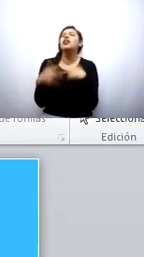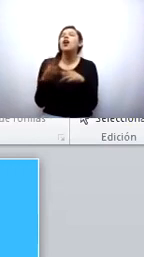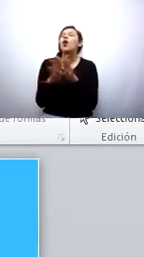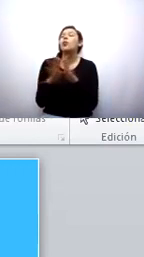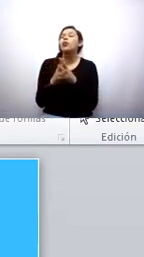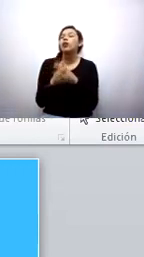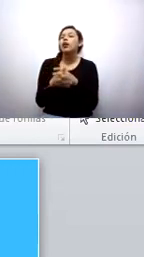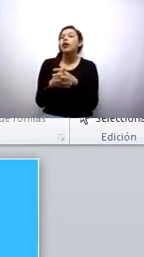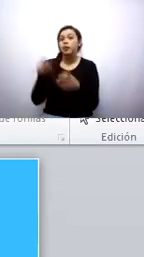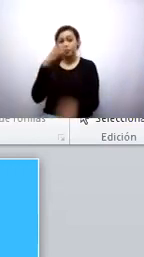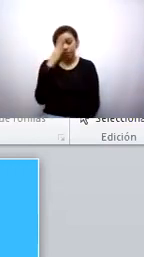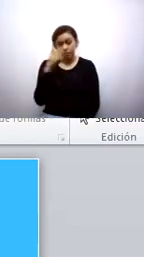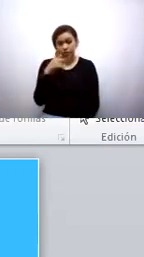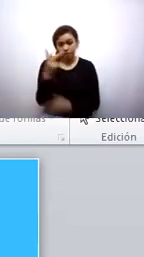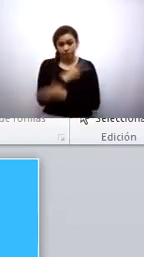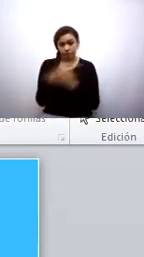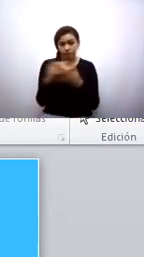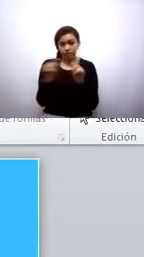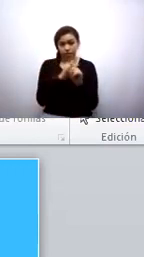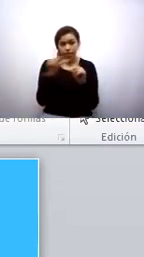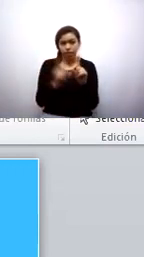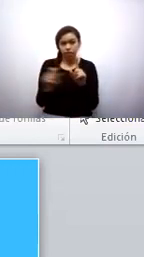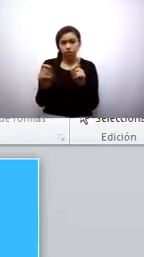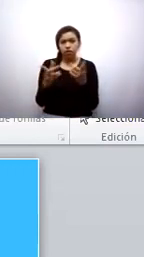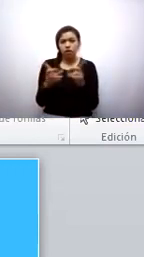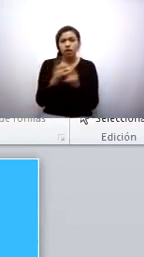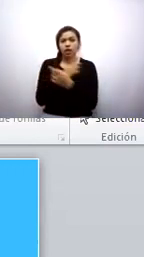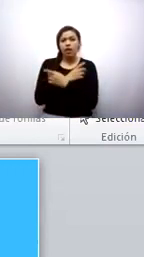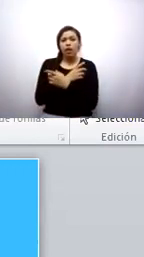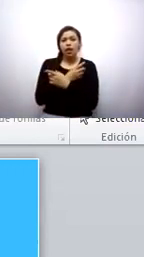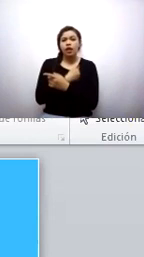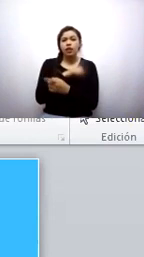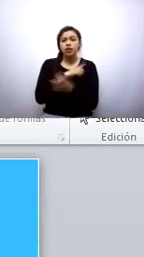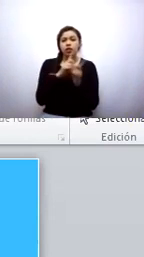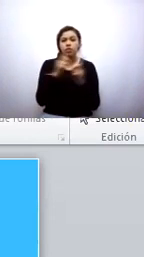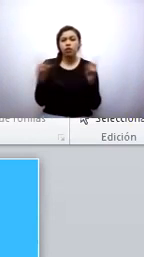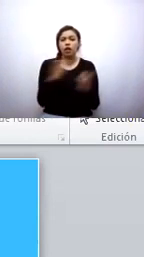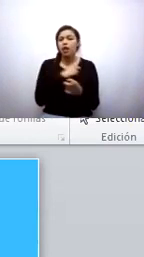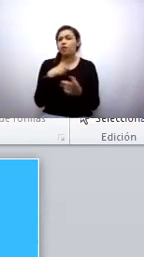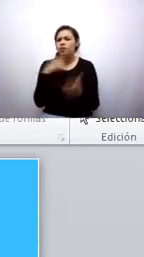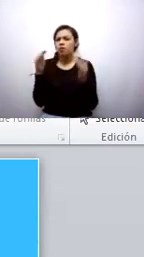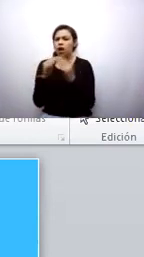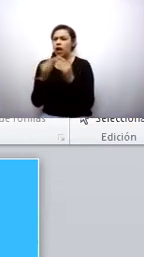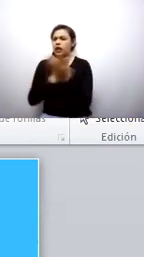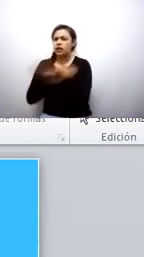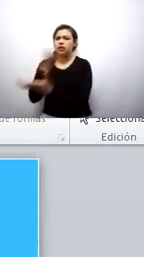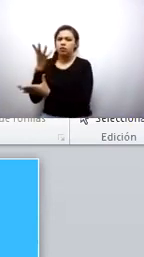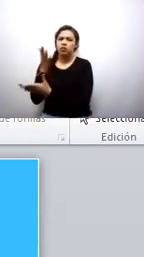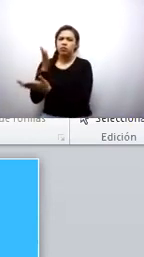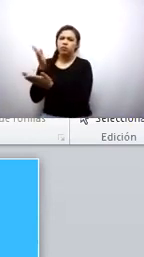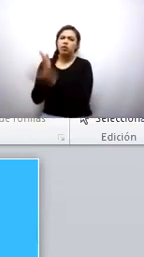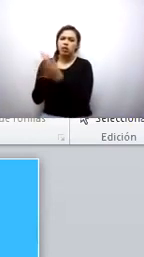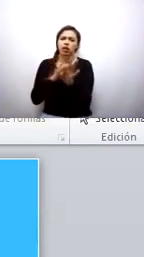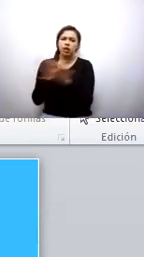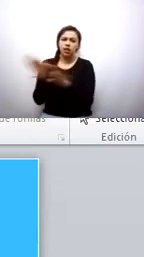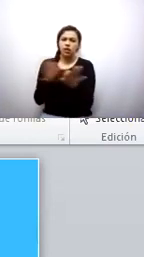De acuerdo al Plan Nacional de Sana Distancia, nos tenemos que ir a trabajar a nuestras casas,